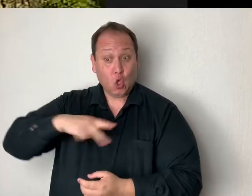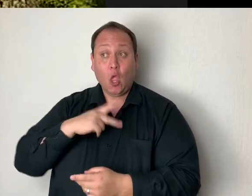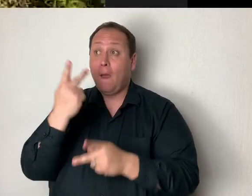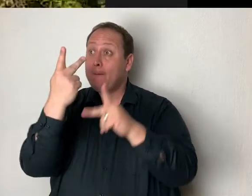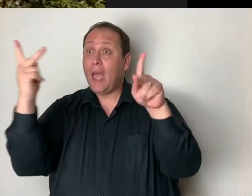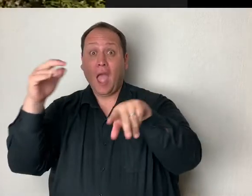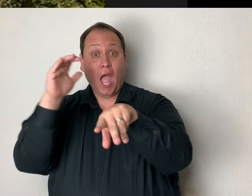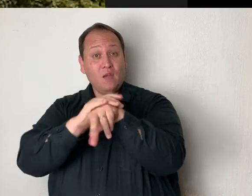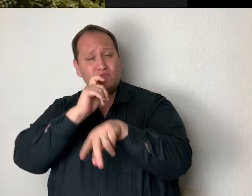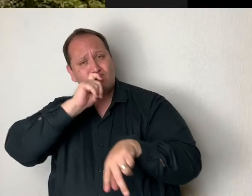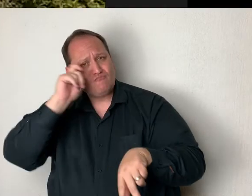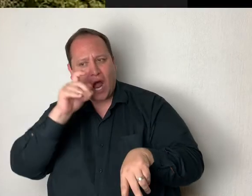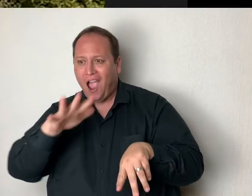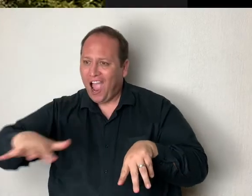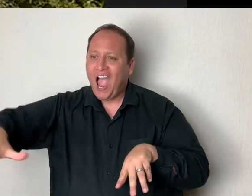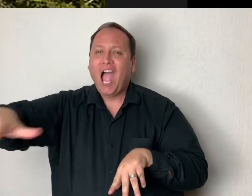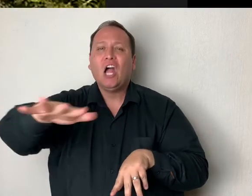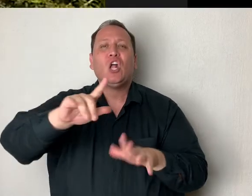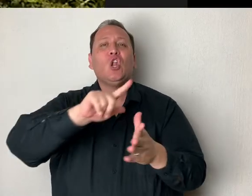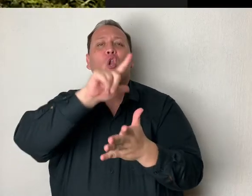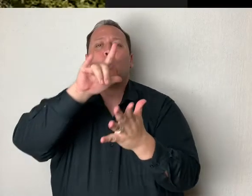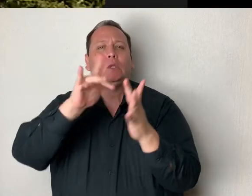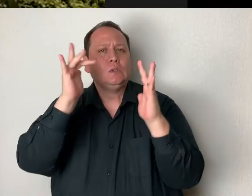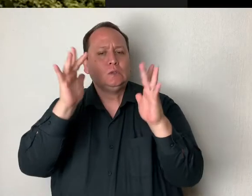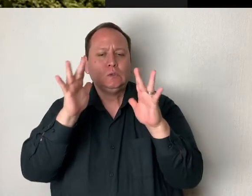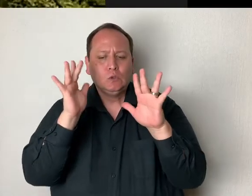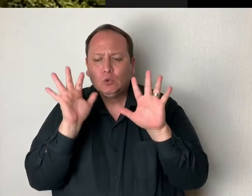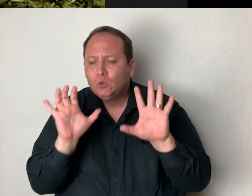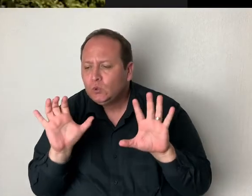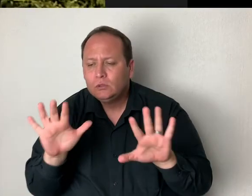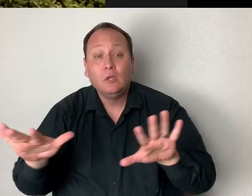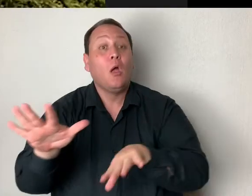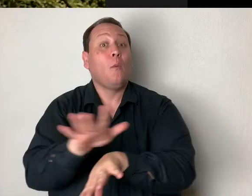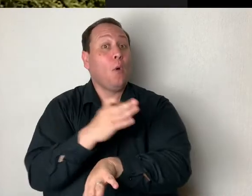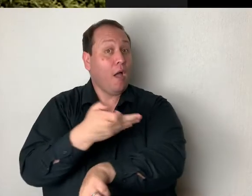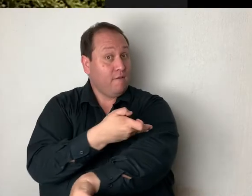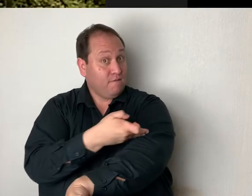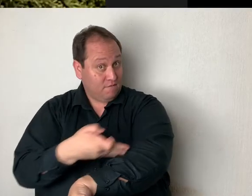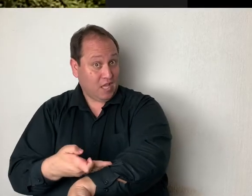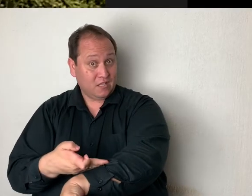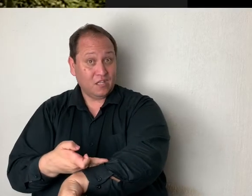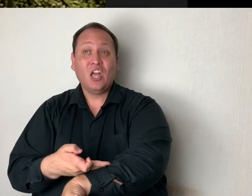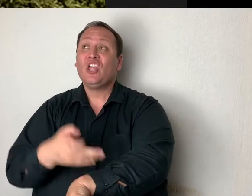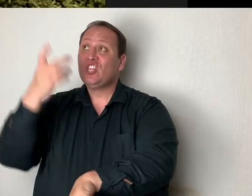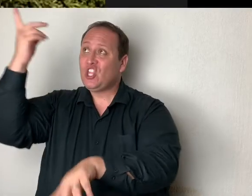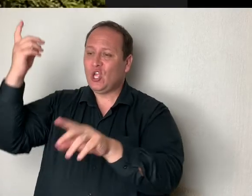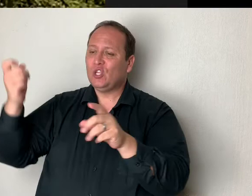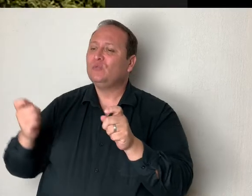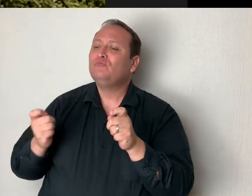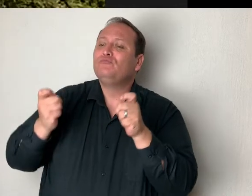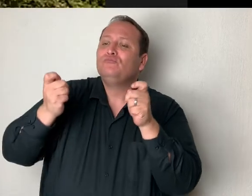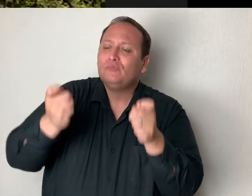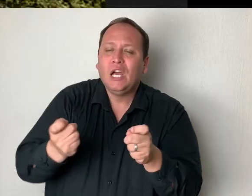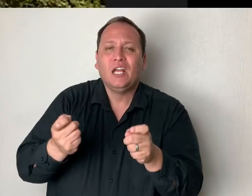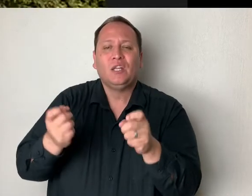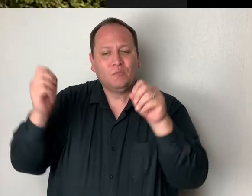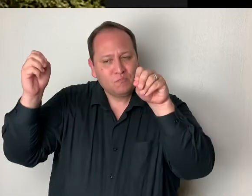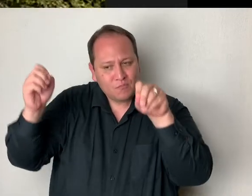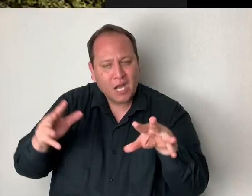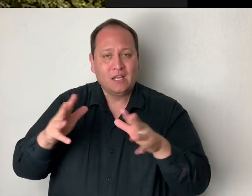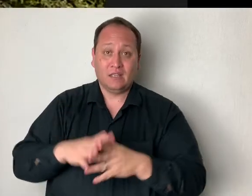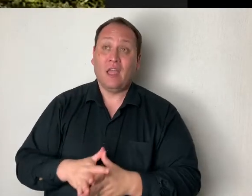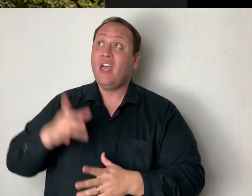lugar sagrado, porque la familia es un don que Dios nos ha dado, y lo que Dios nos ha